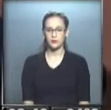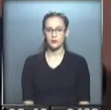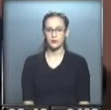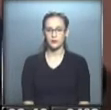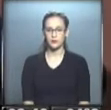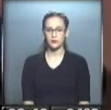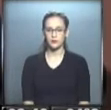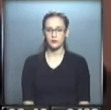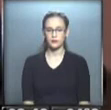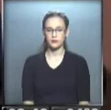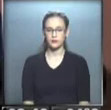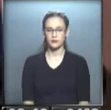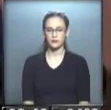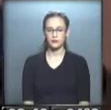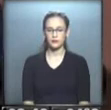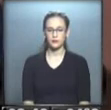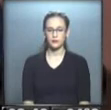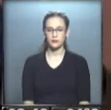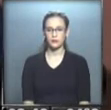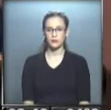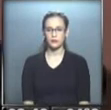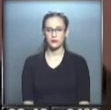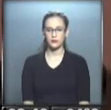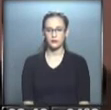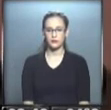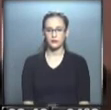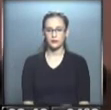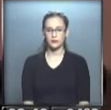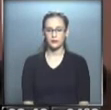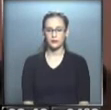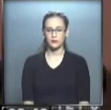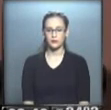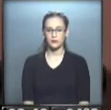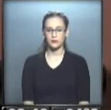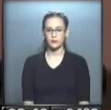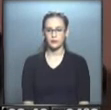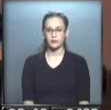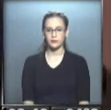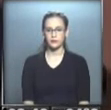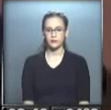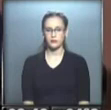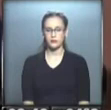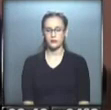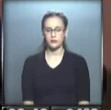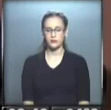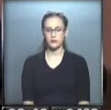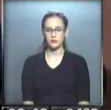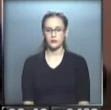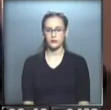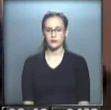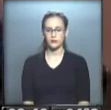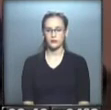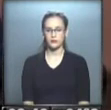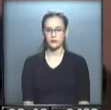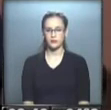it, without delay, and allow a full and total accounting for that. But he